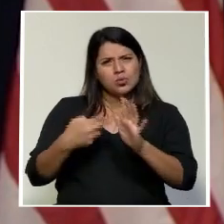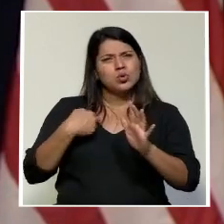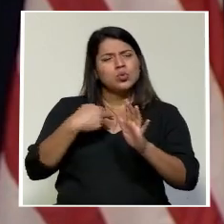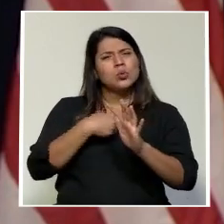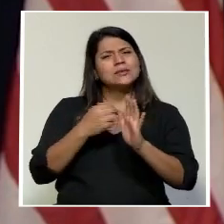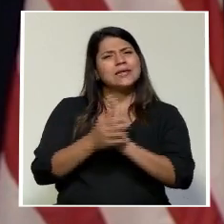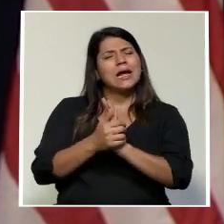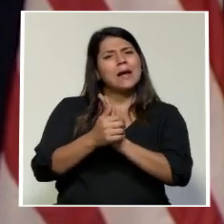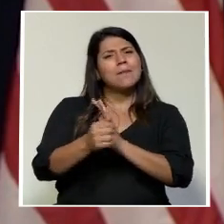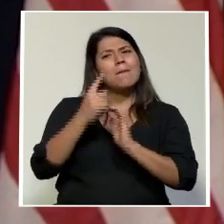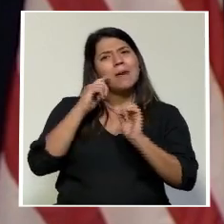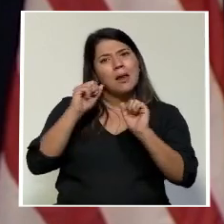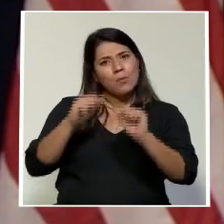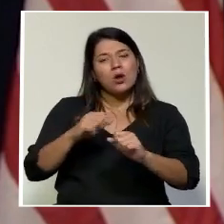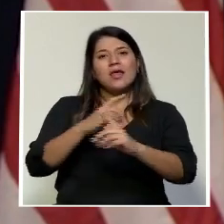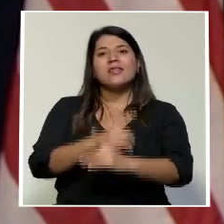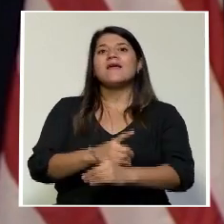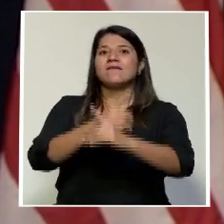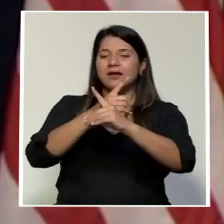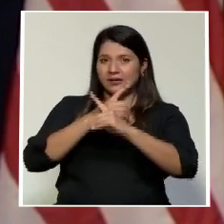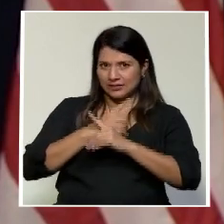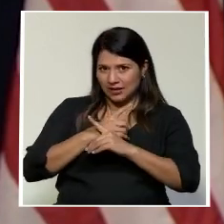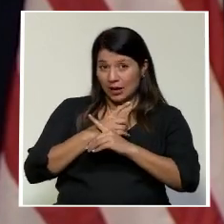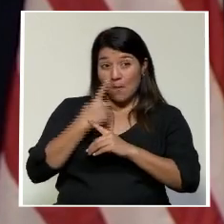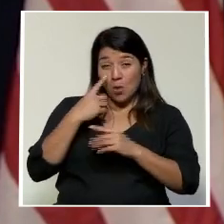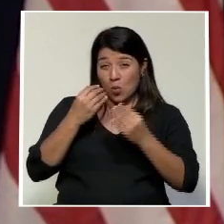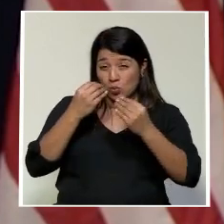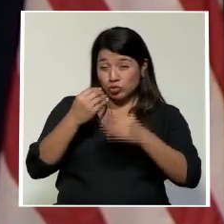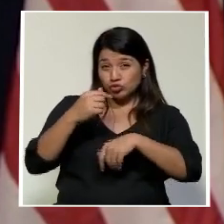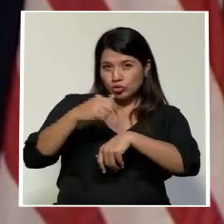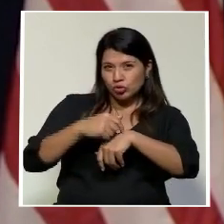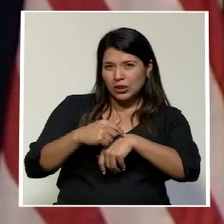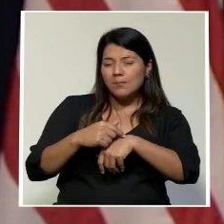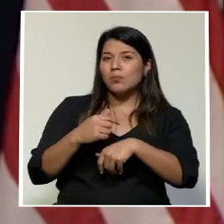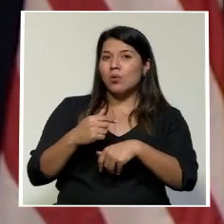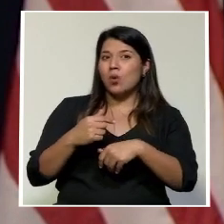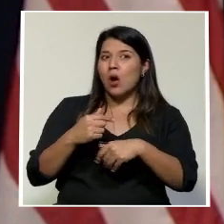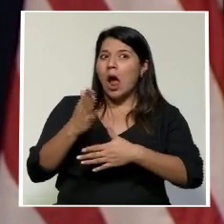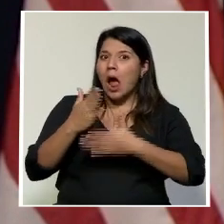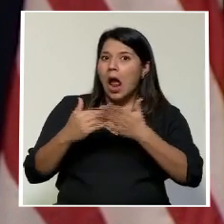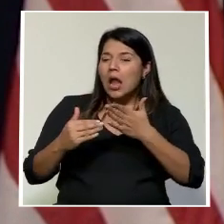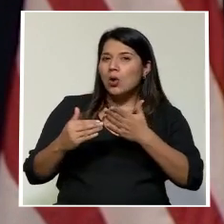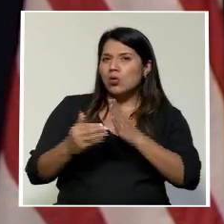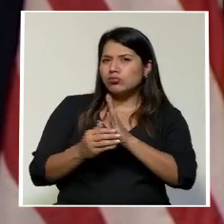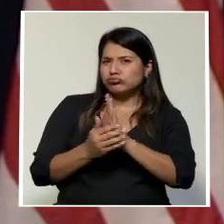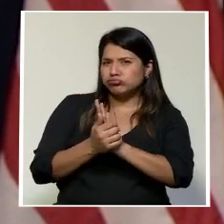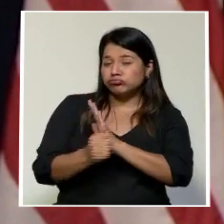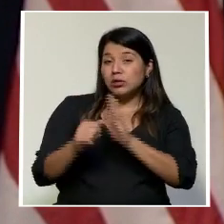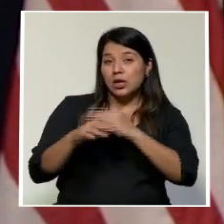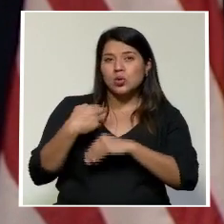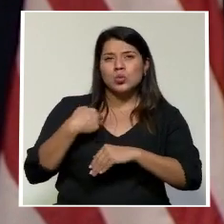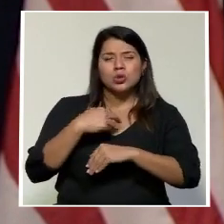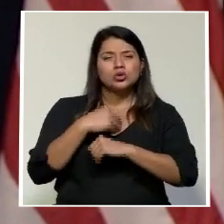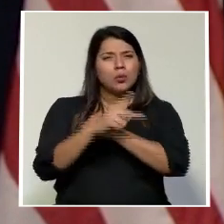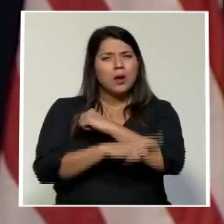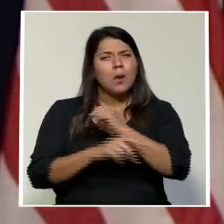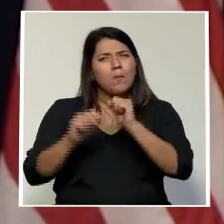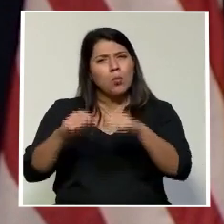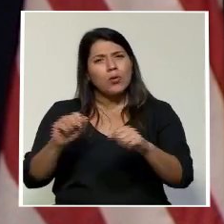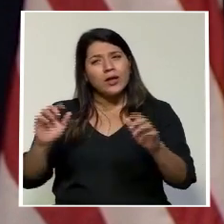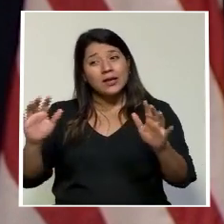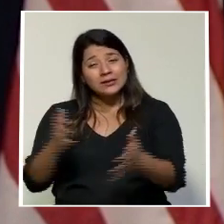pluralismo que durante mucho tiempo ha sido una de las mayores fortalezas de nuestro país incluso al abrazar a nuestros hermanos y hermanas